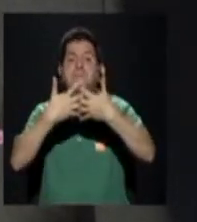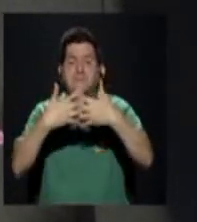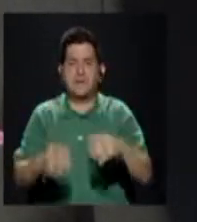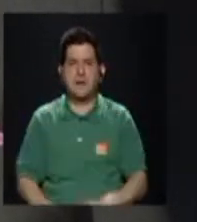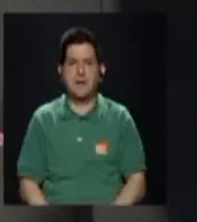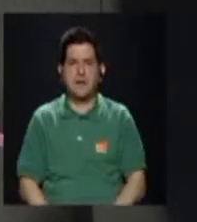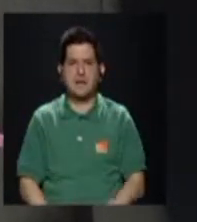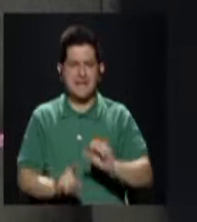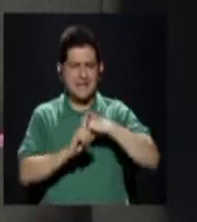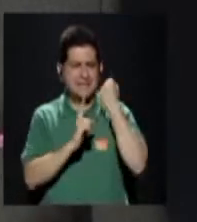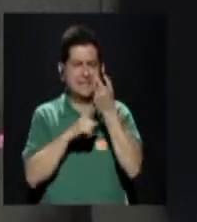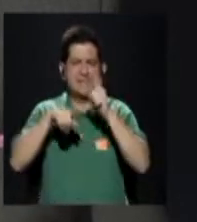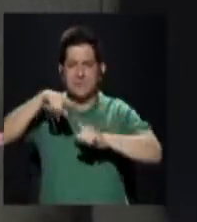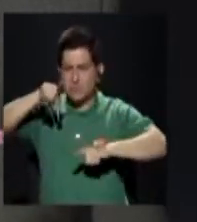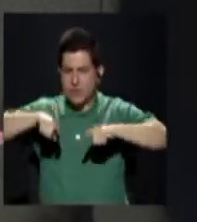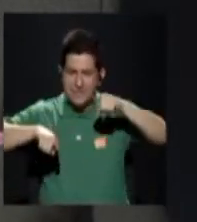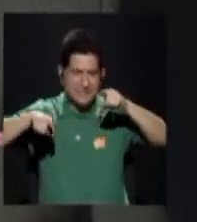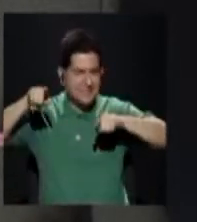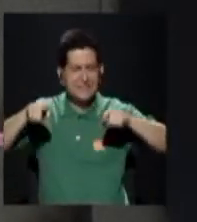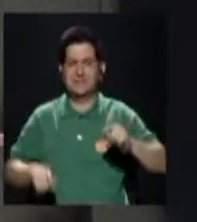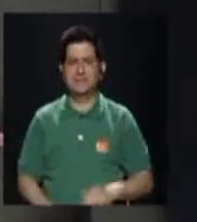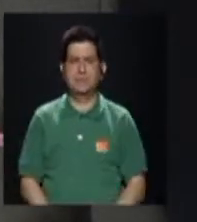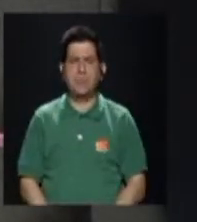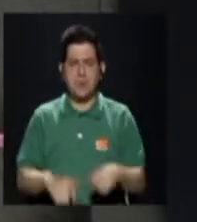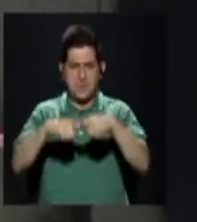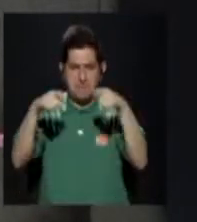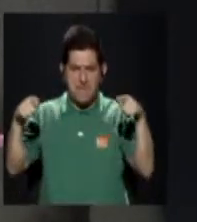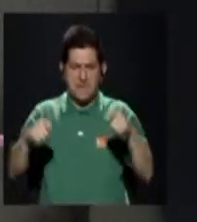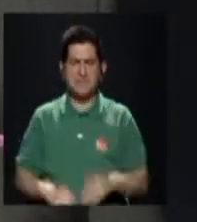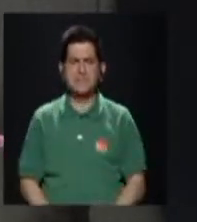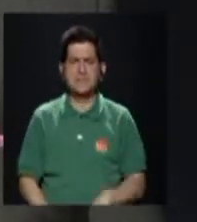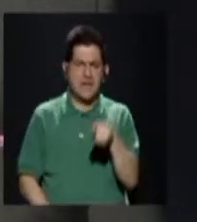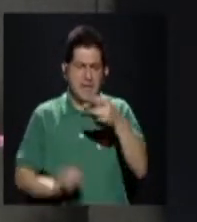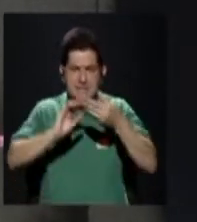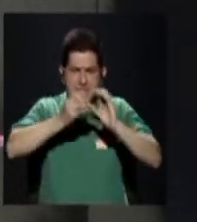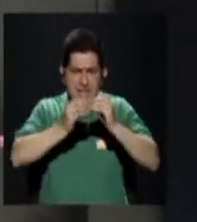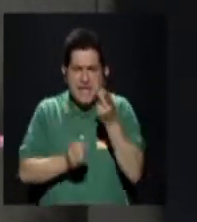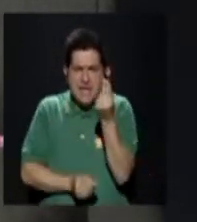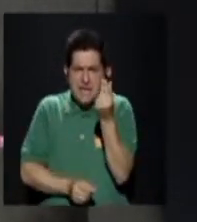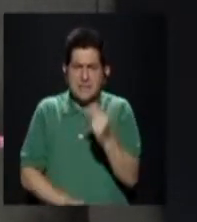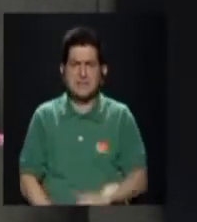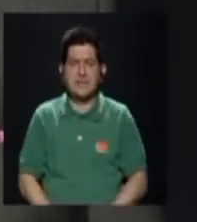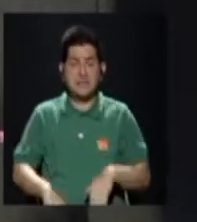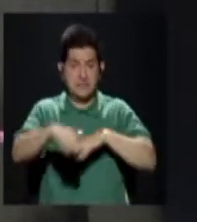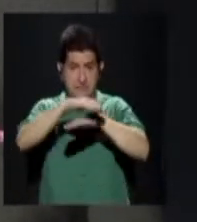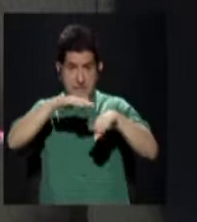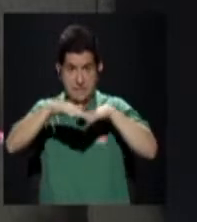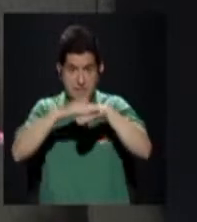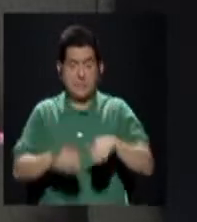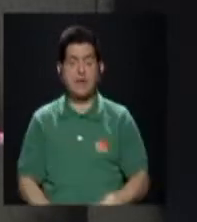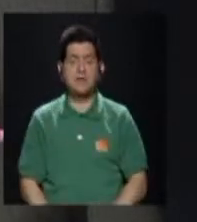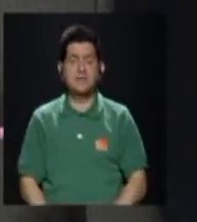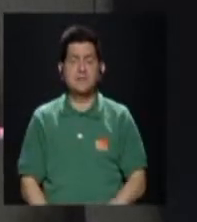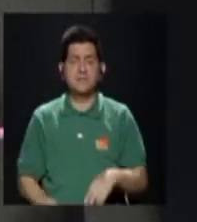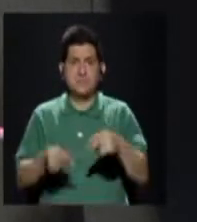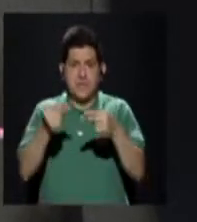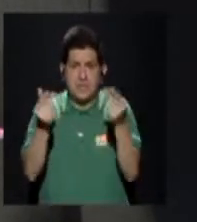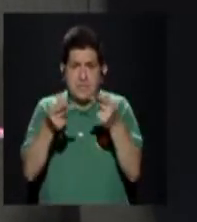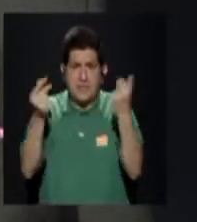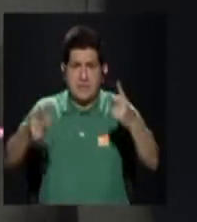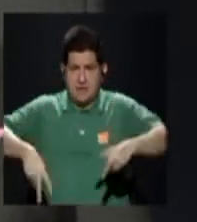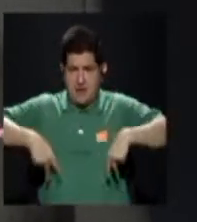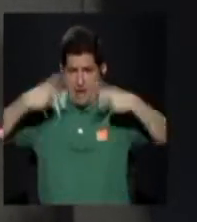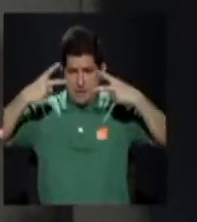las consideraciones estadísticas de cómo se mide el índice de precios, que es el que nos da la referencia del costo de vida, y a la